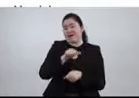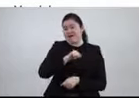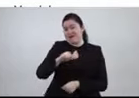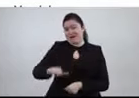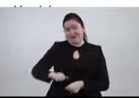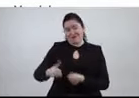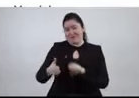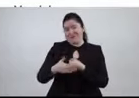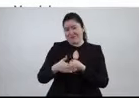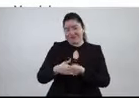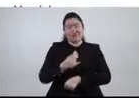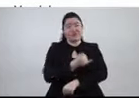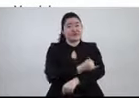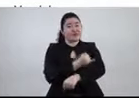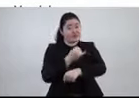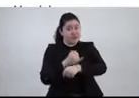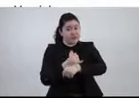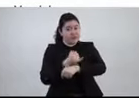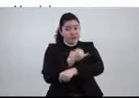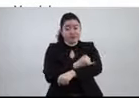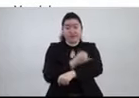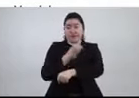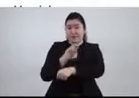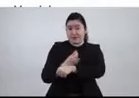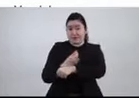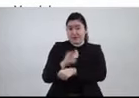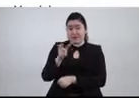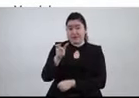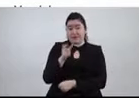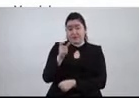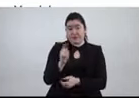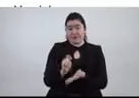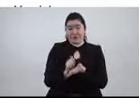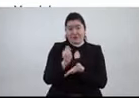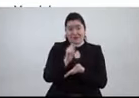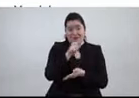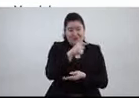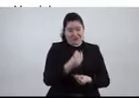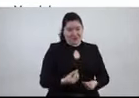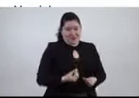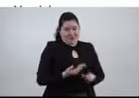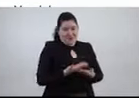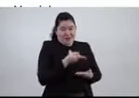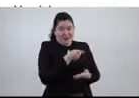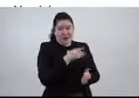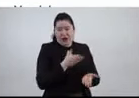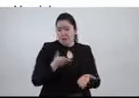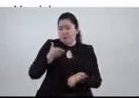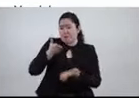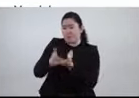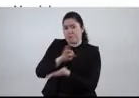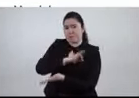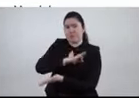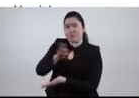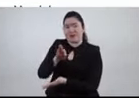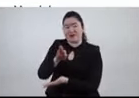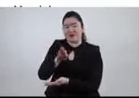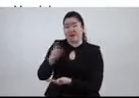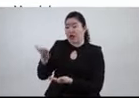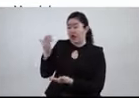alcaldías: Iztapalapa, Iztacalco, Xochimilco y Tláhuac. Ya mencionamos cuáles serán las sedes. Es